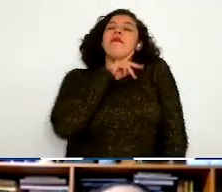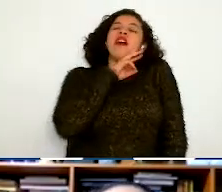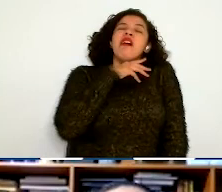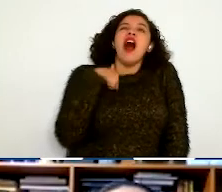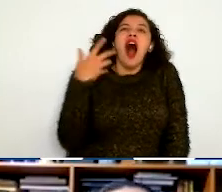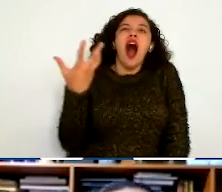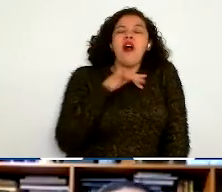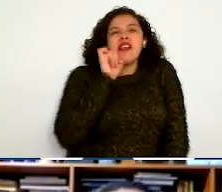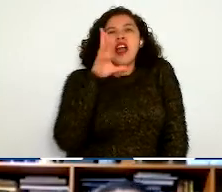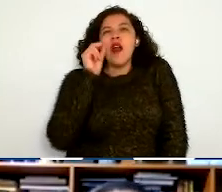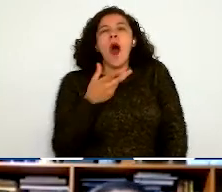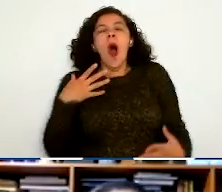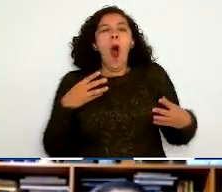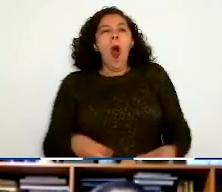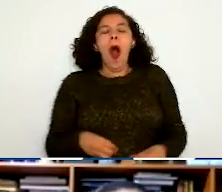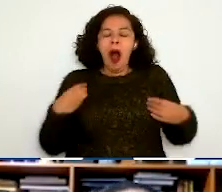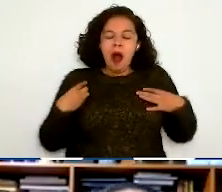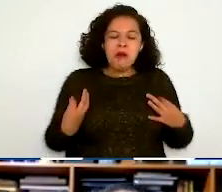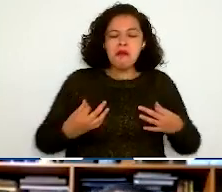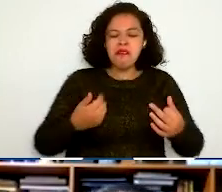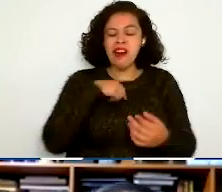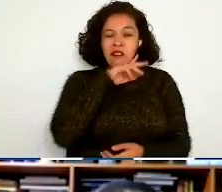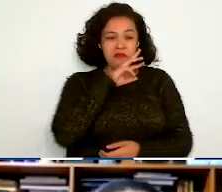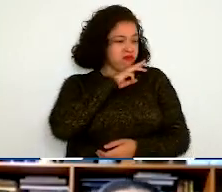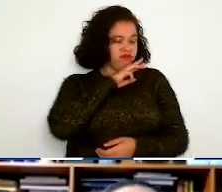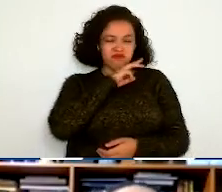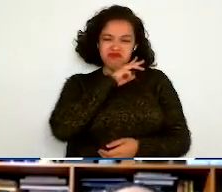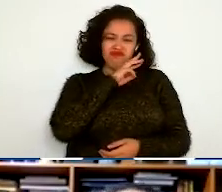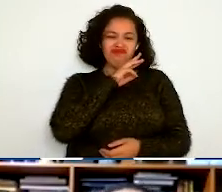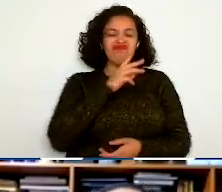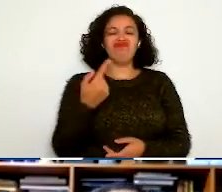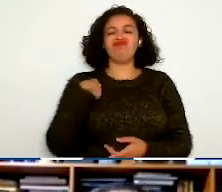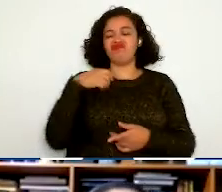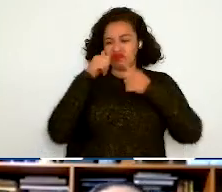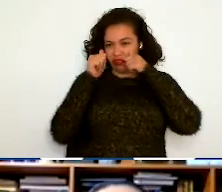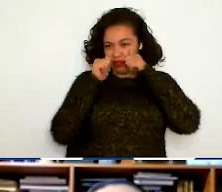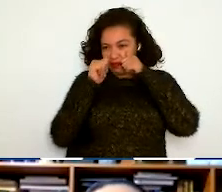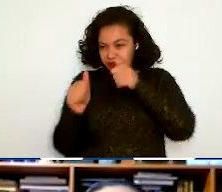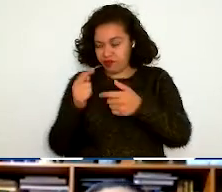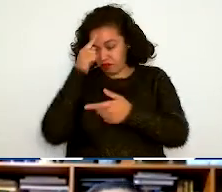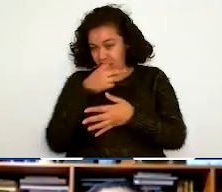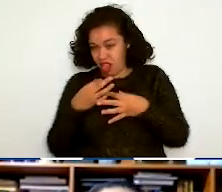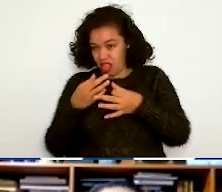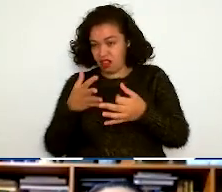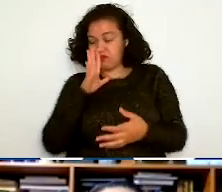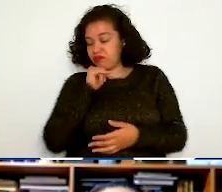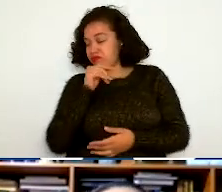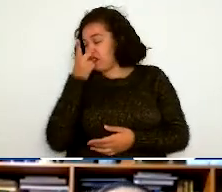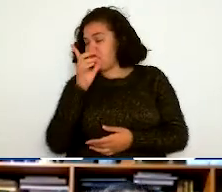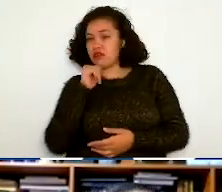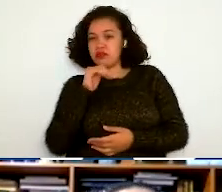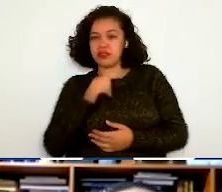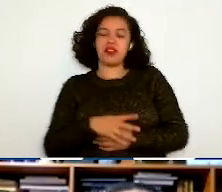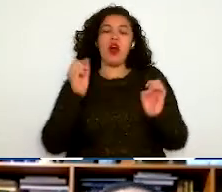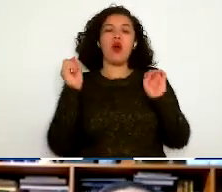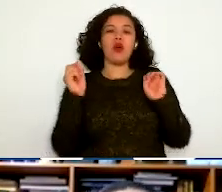genero o no una buena calidad de vida, entonces no puedo hablar de que mi atención está siendo de calidad o que